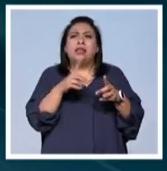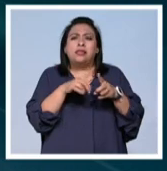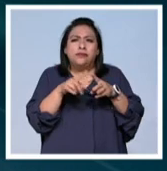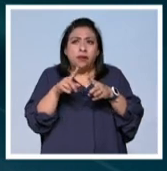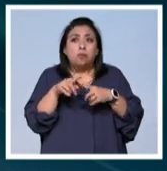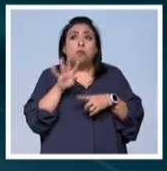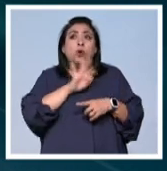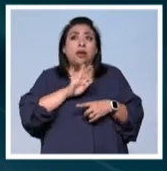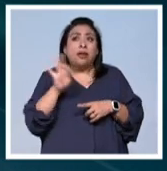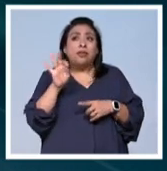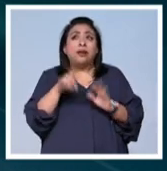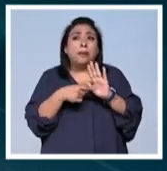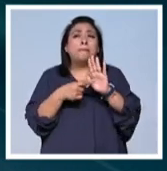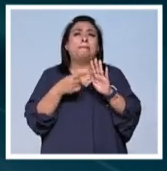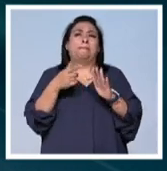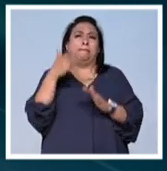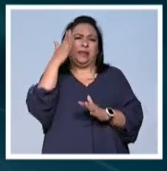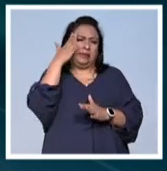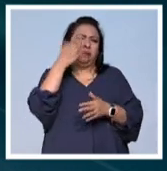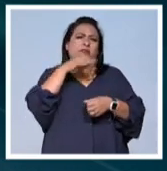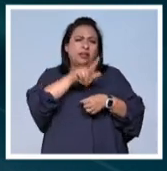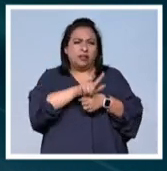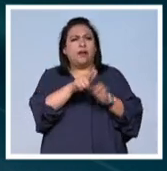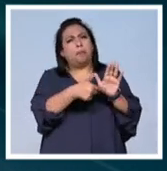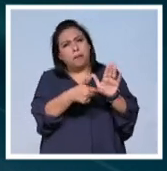fueran presentados en los principales